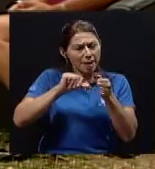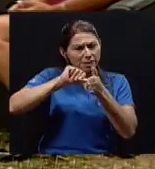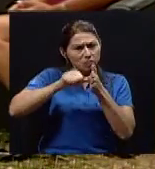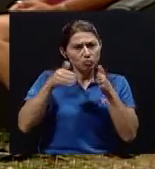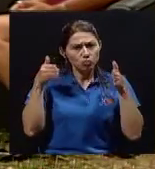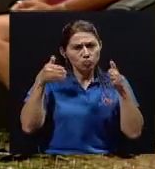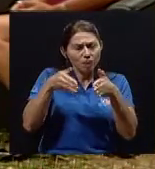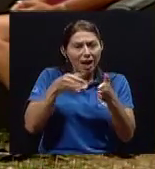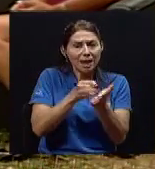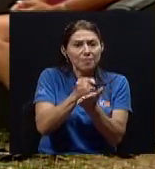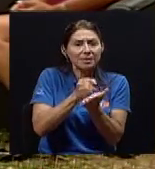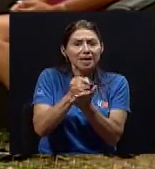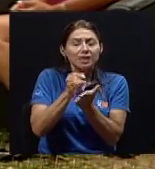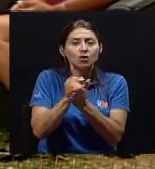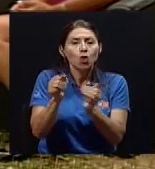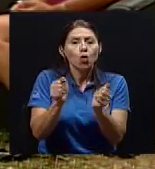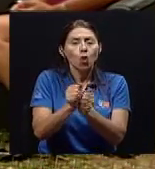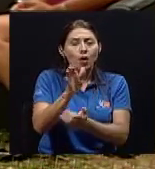el Centro de